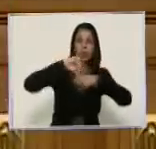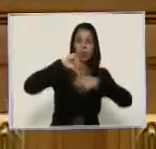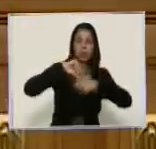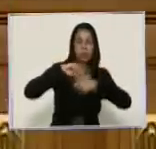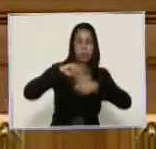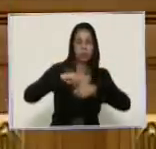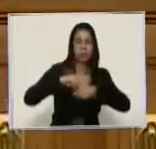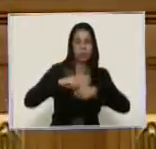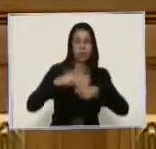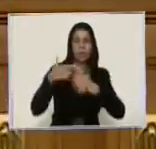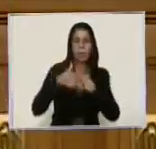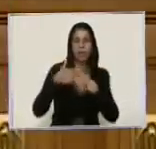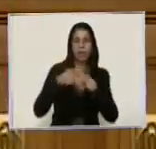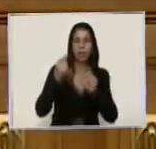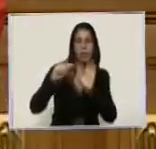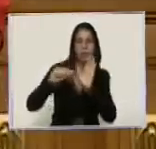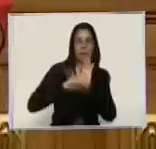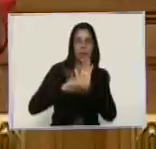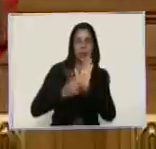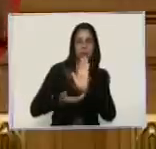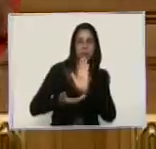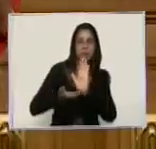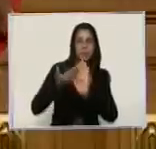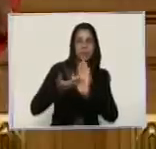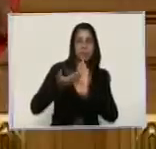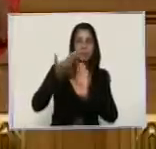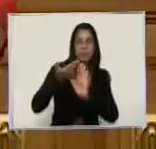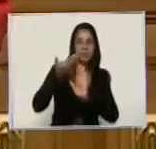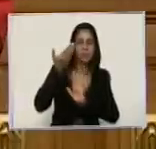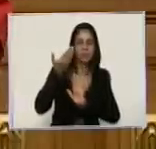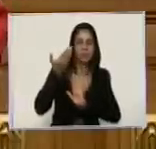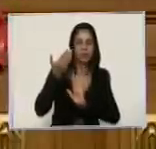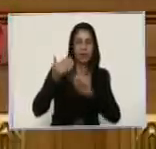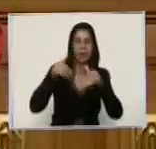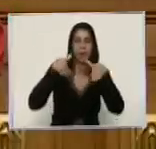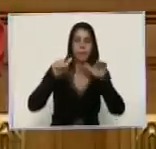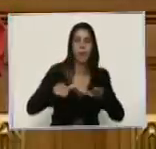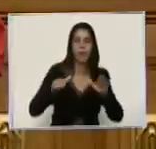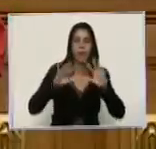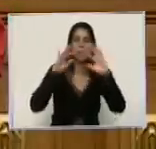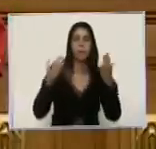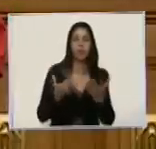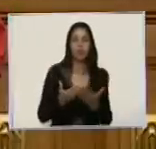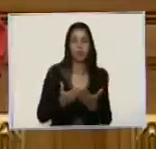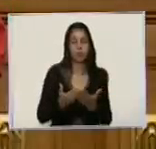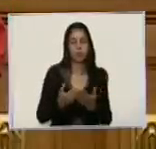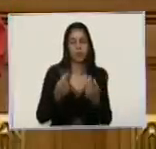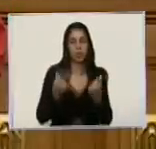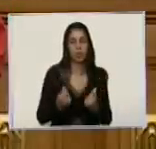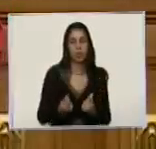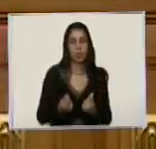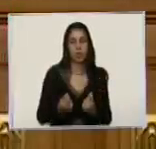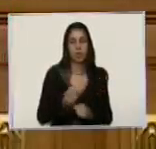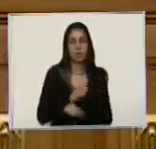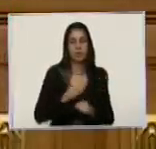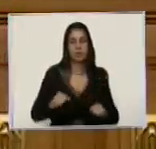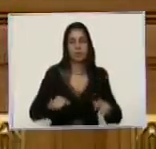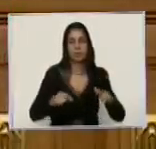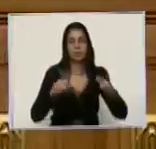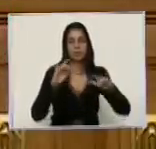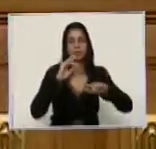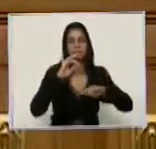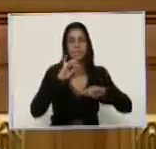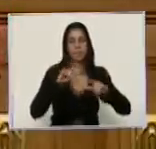petróleo va a subir tanto que se va a paralizar la economía mundial. no puede. Entonces,